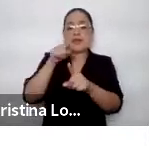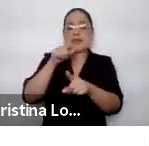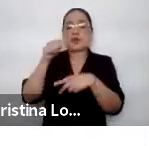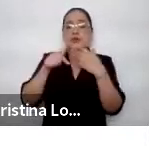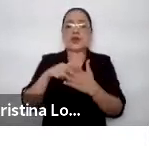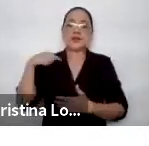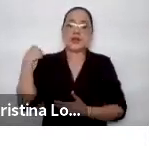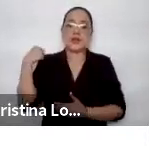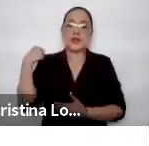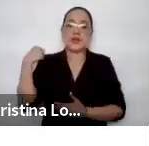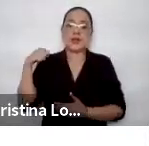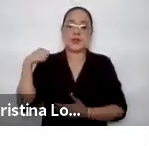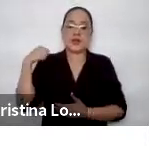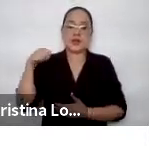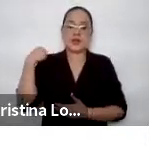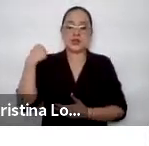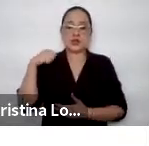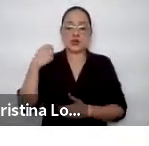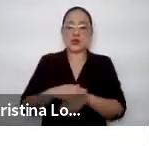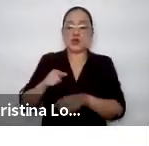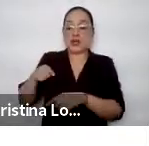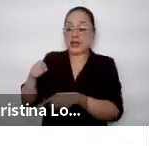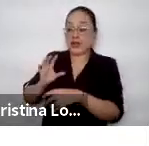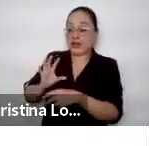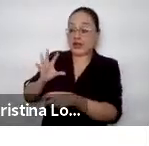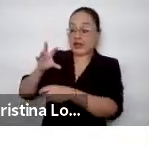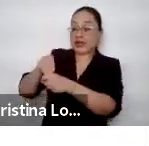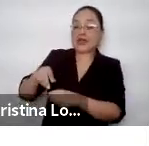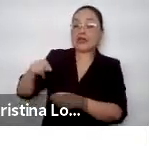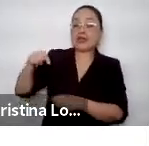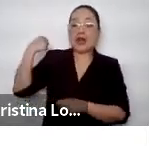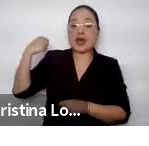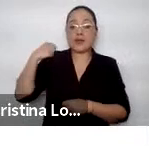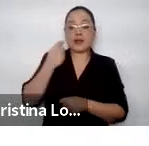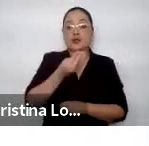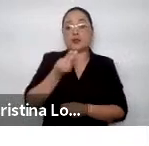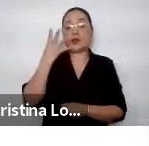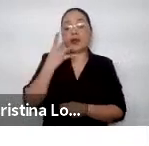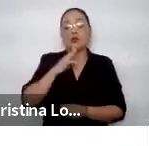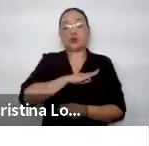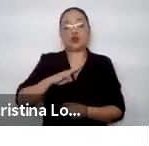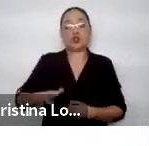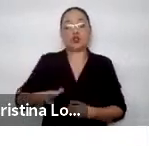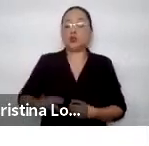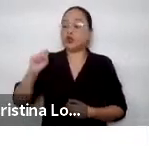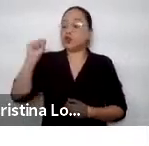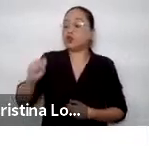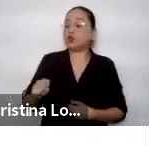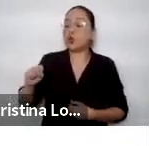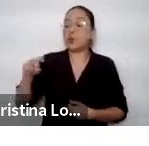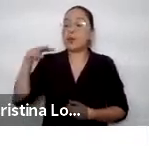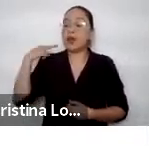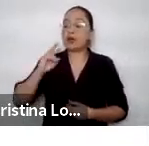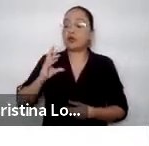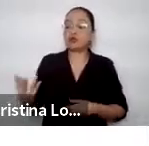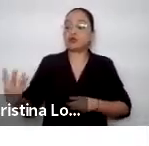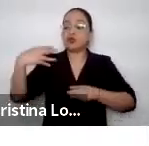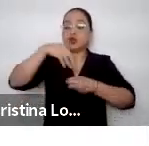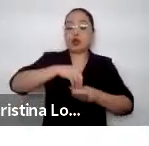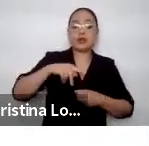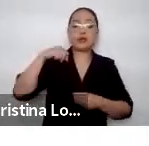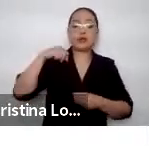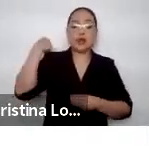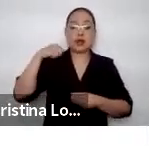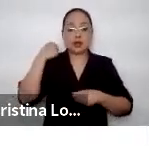porque forma parte de ese circuito varios municipios del sur del estado de Veracruz, ¿correcto? Entonces hay que